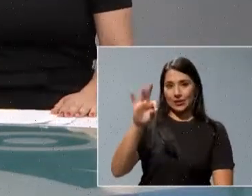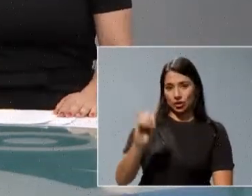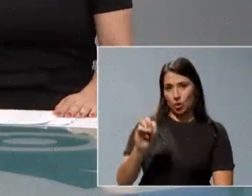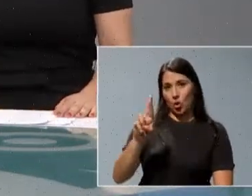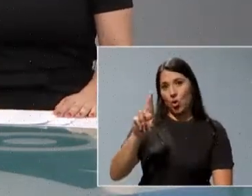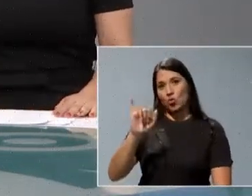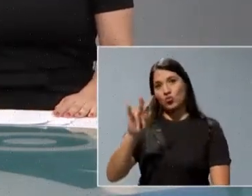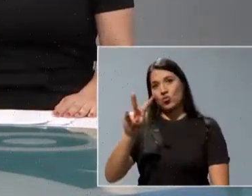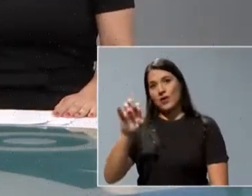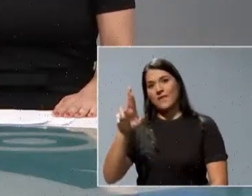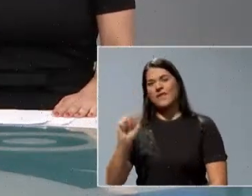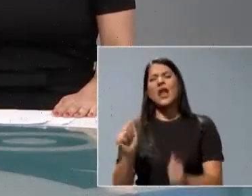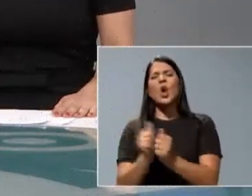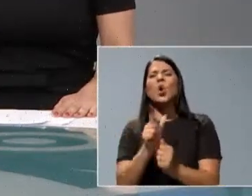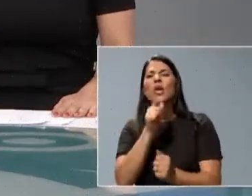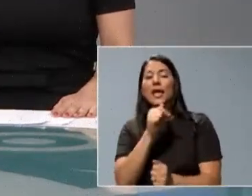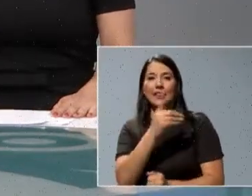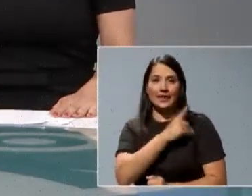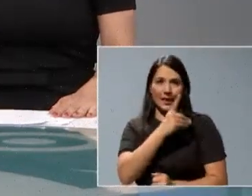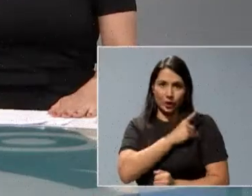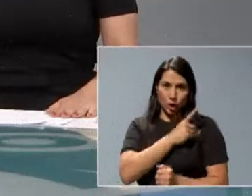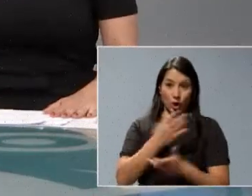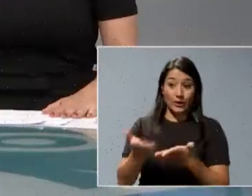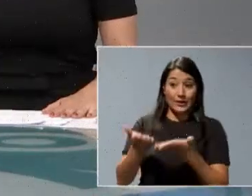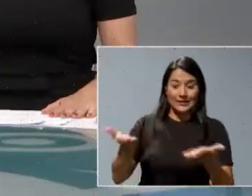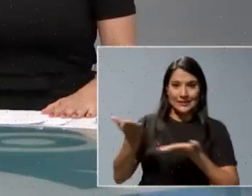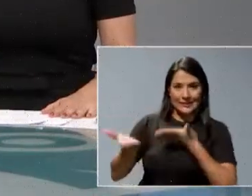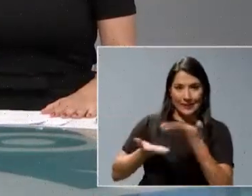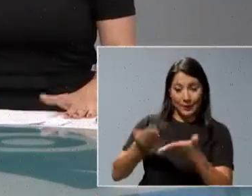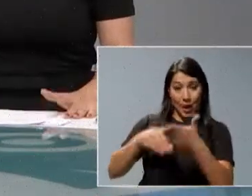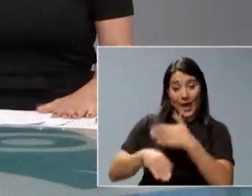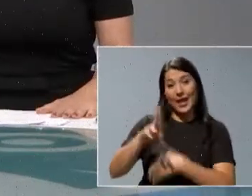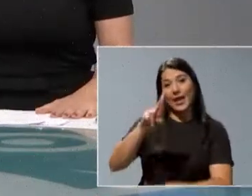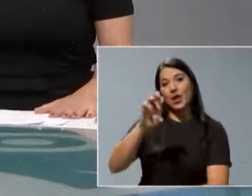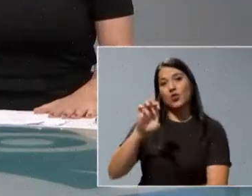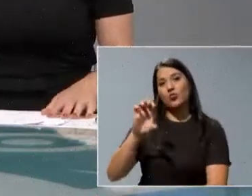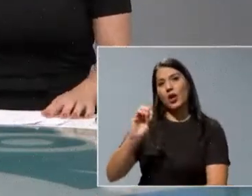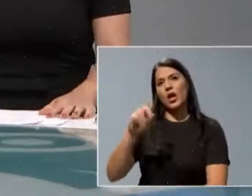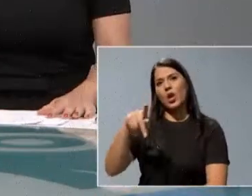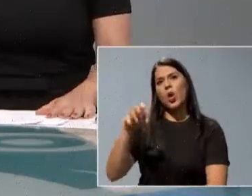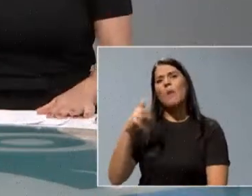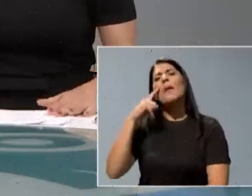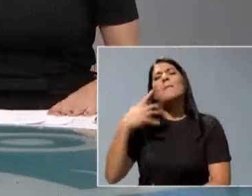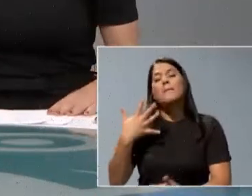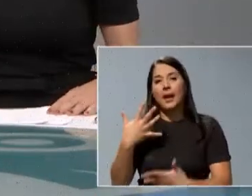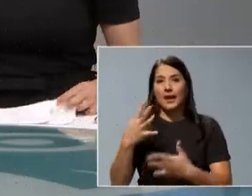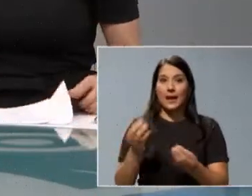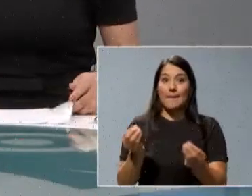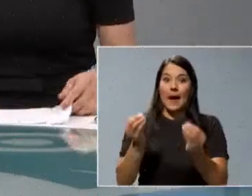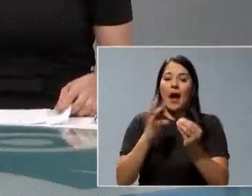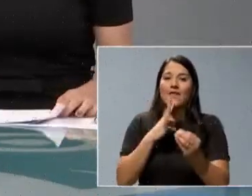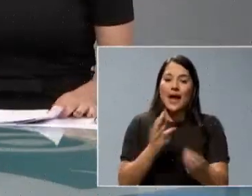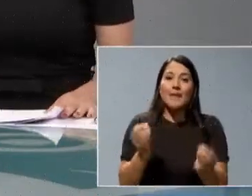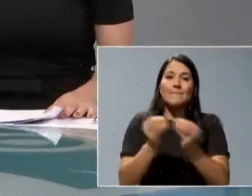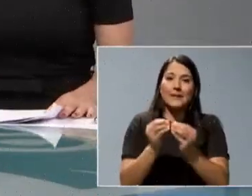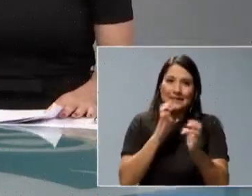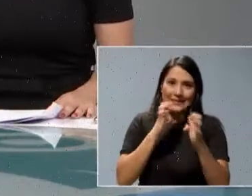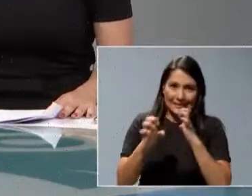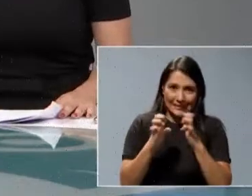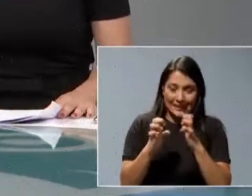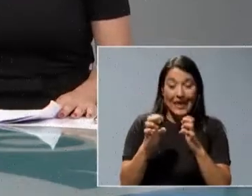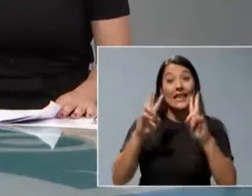Pasos, director de Administración de Bienes y Servicios de Recope, para ampliar en una entrevista el tema que realizó hoy nuestro compañero